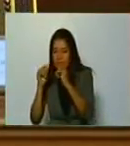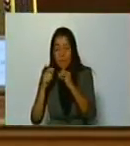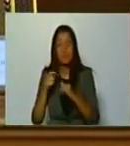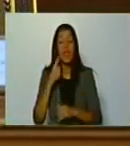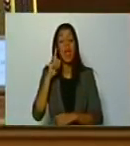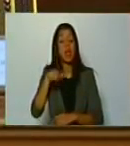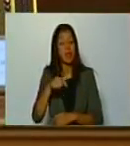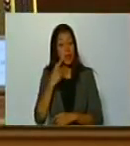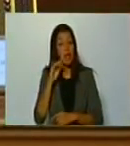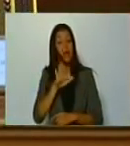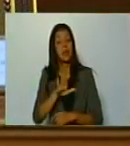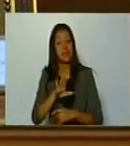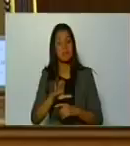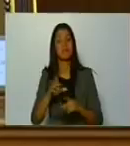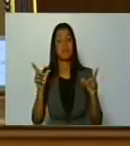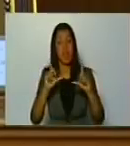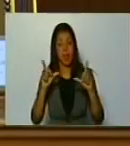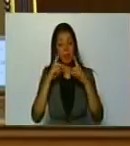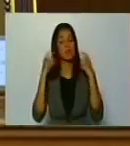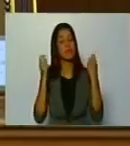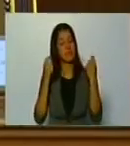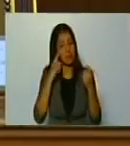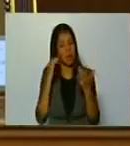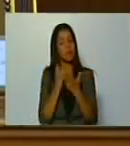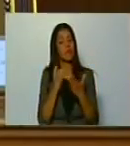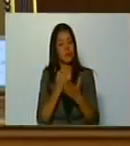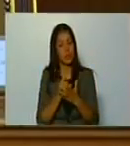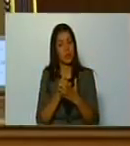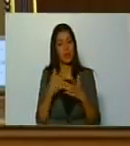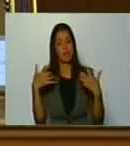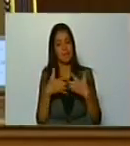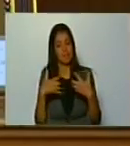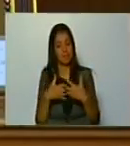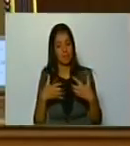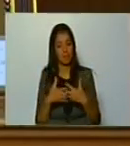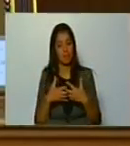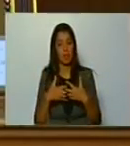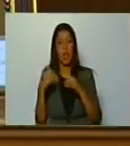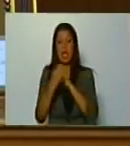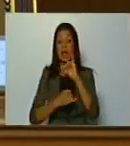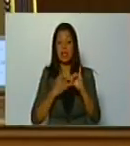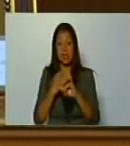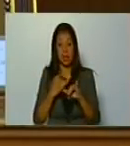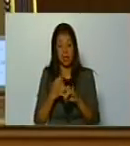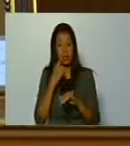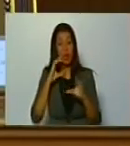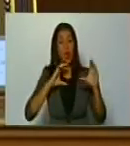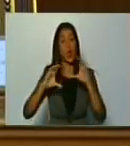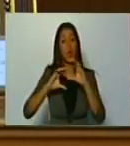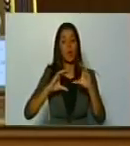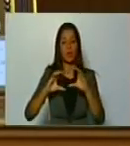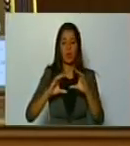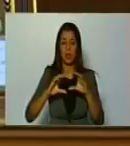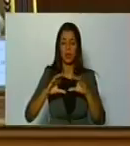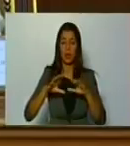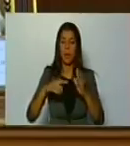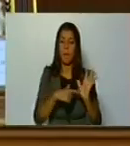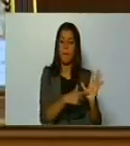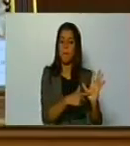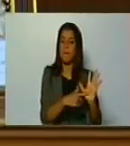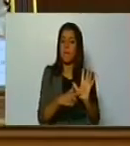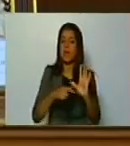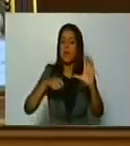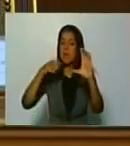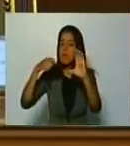comunicacional, porque justamente por los medios transnacionales de la comunicación lo convirtieron en